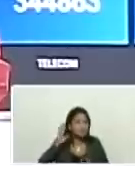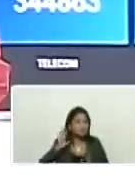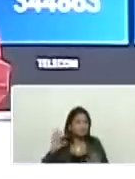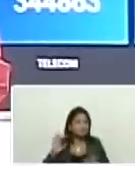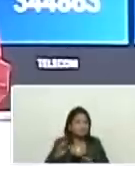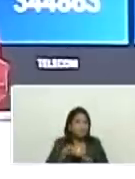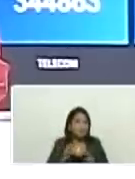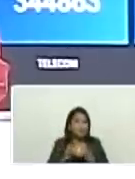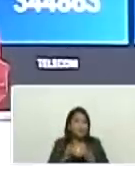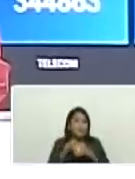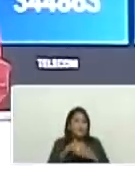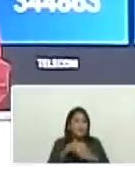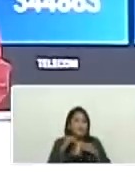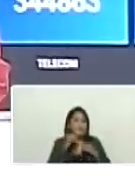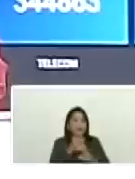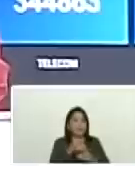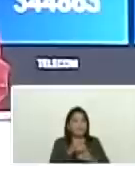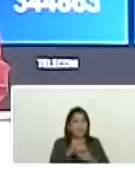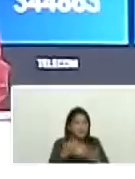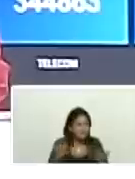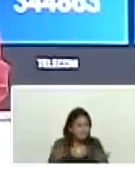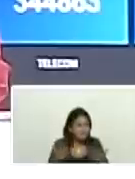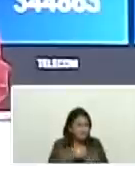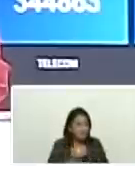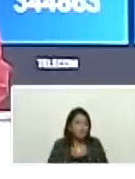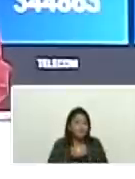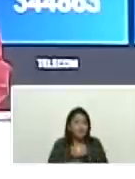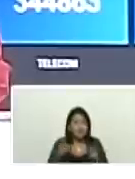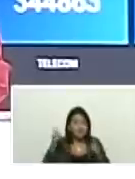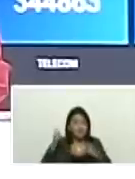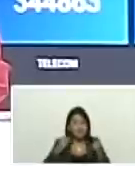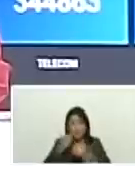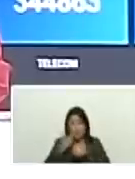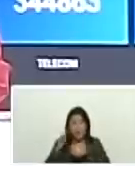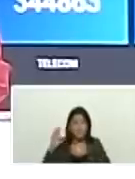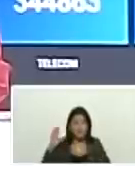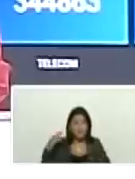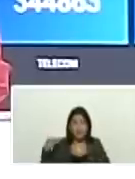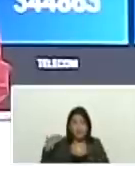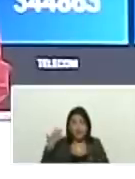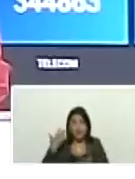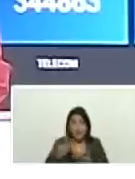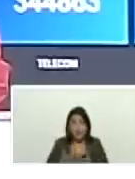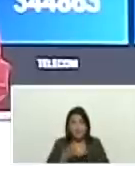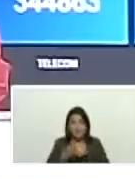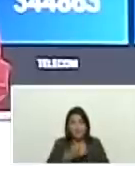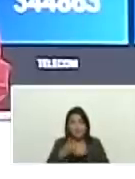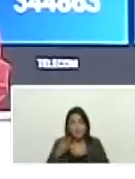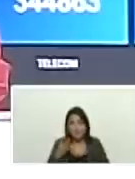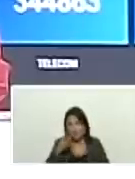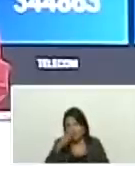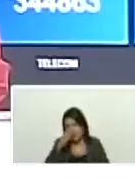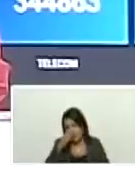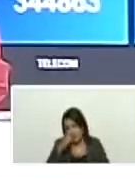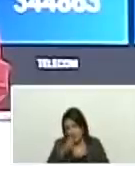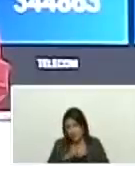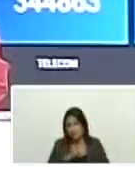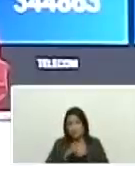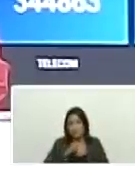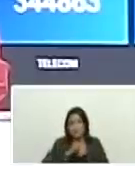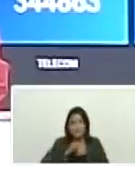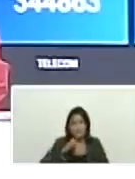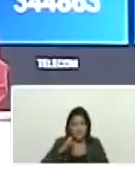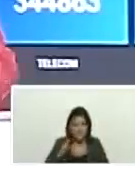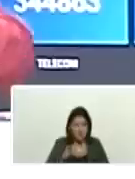empezaba con el juramento de nuestro comandante Hugo Chávez. 24 años de soberanía, de independencia, de